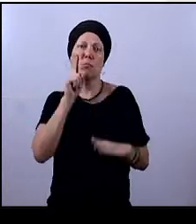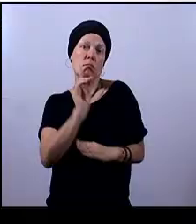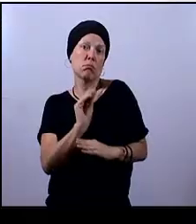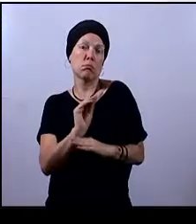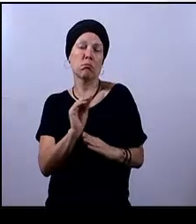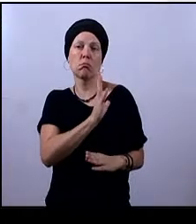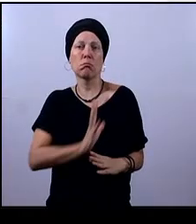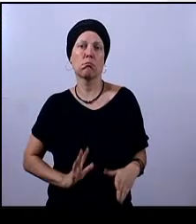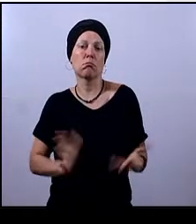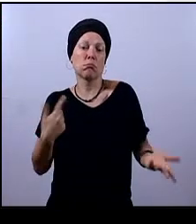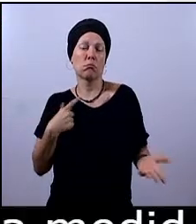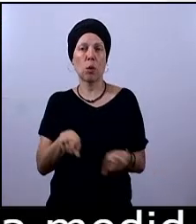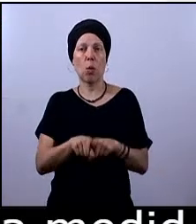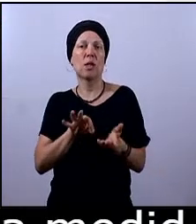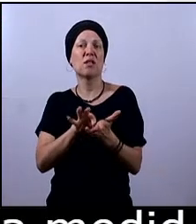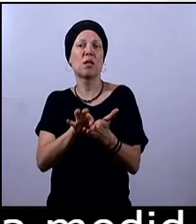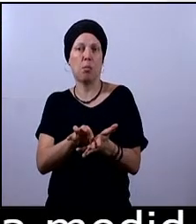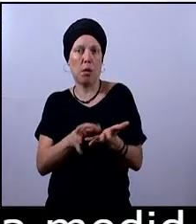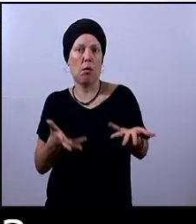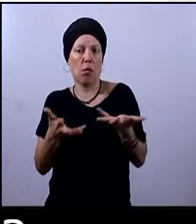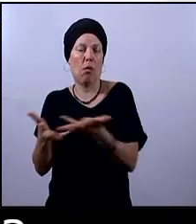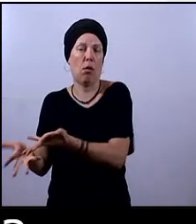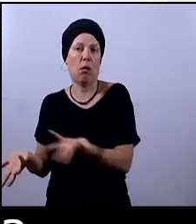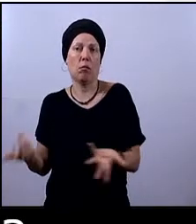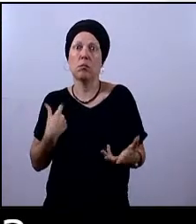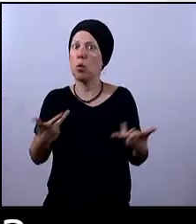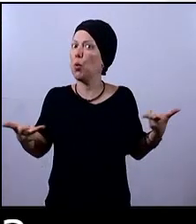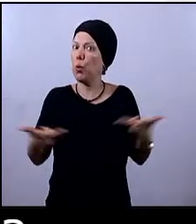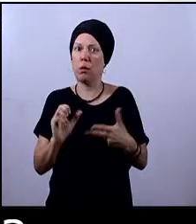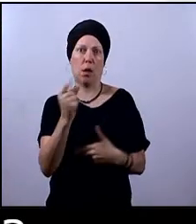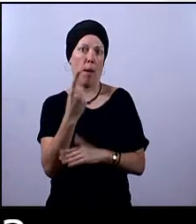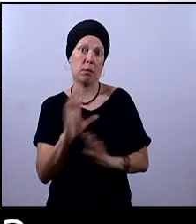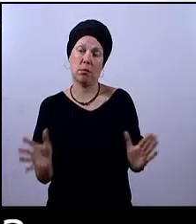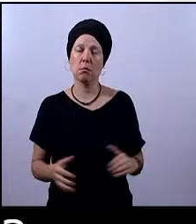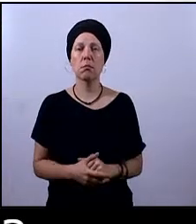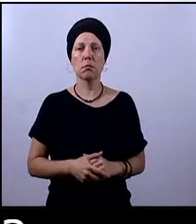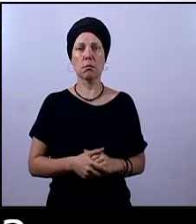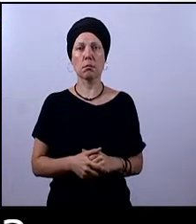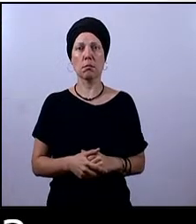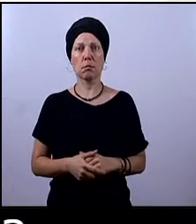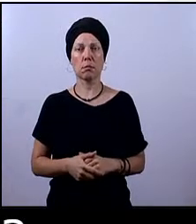que garantiza la prestación del servicio, que es lo más urgente.